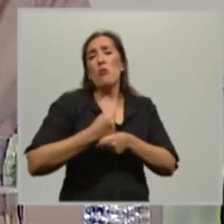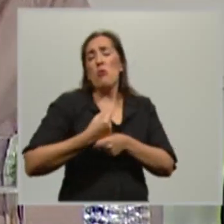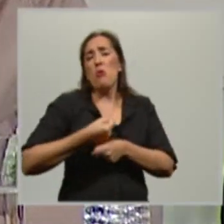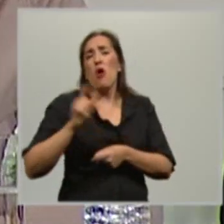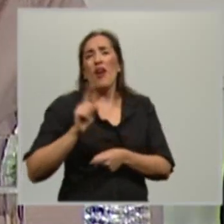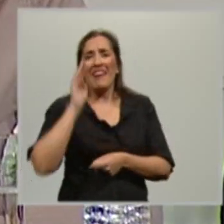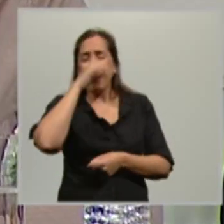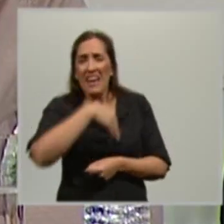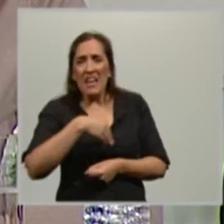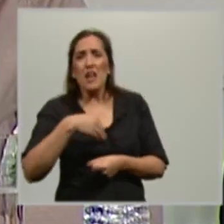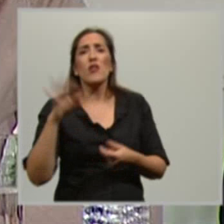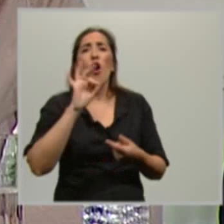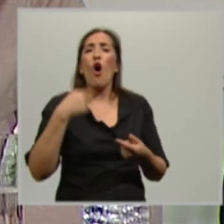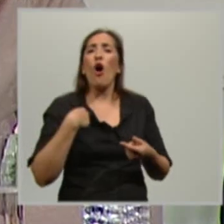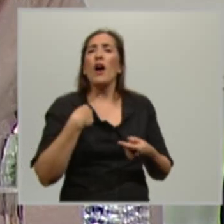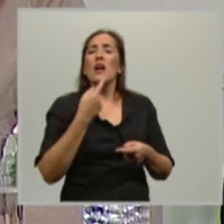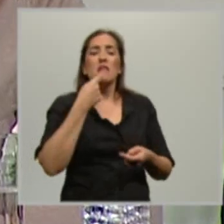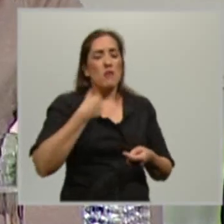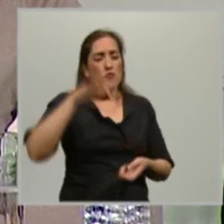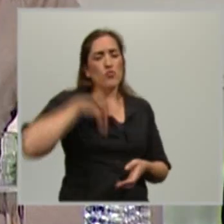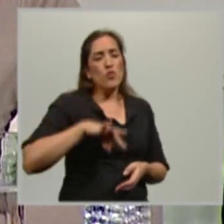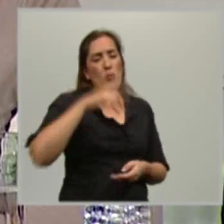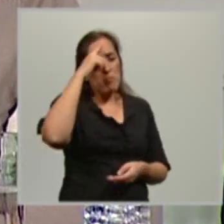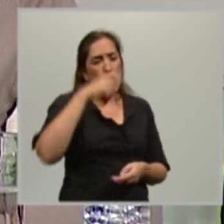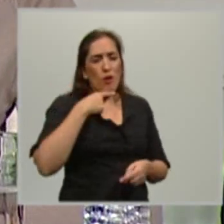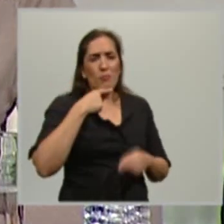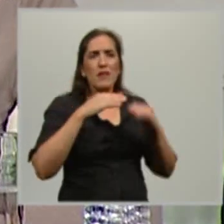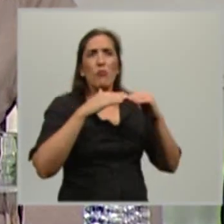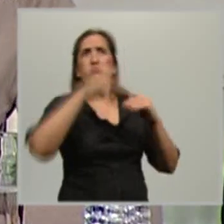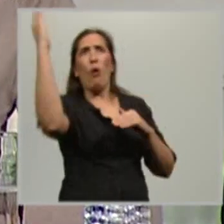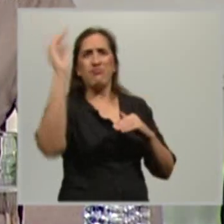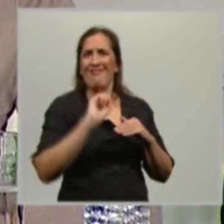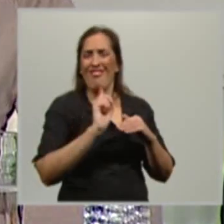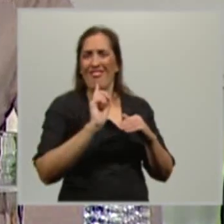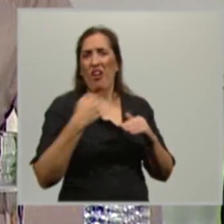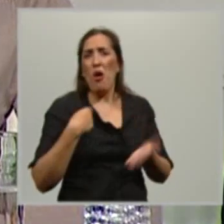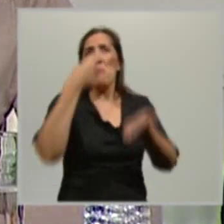no llega al mínimo imponible de ganancias, pero